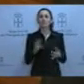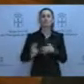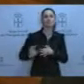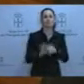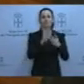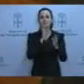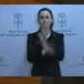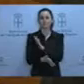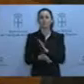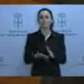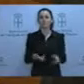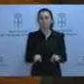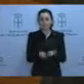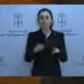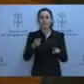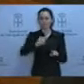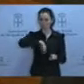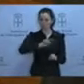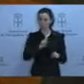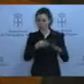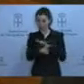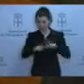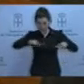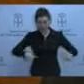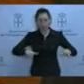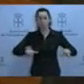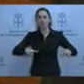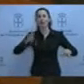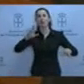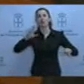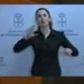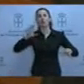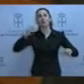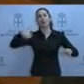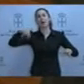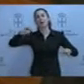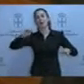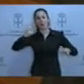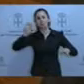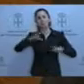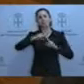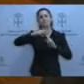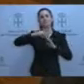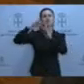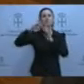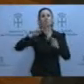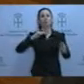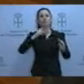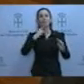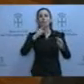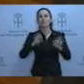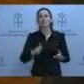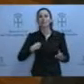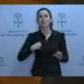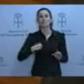esto, vamos a colocar en el interior del aula, hablo de Coaña, como elemento central de la exposición la estela discoidea